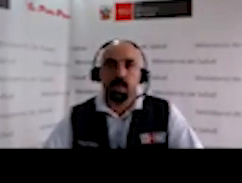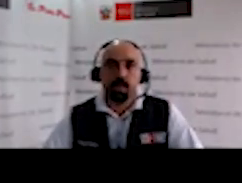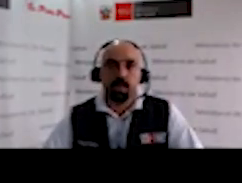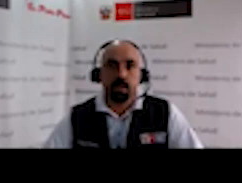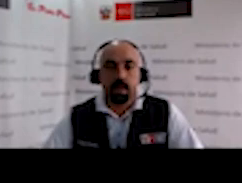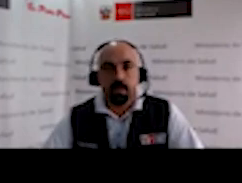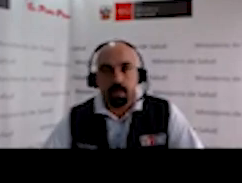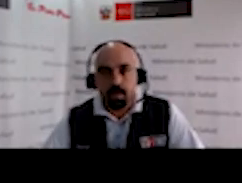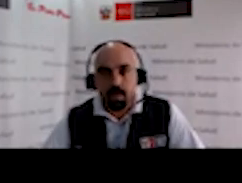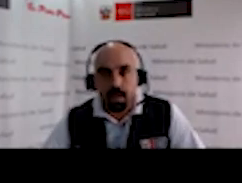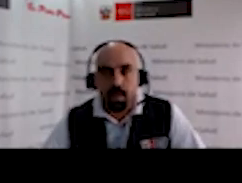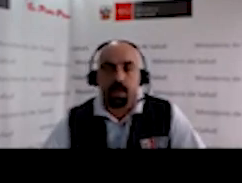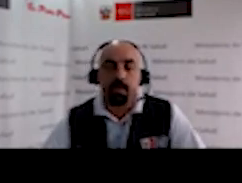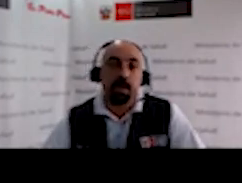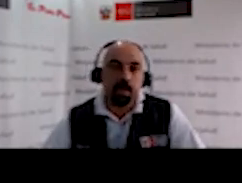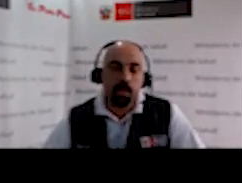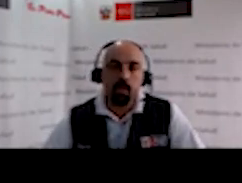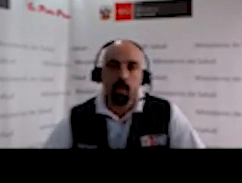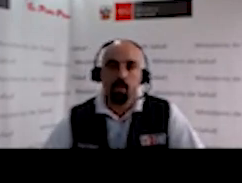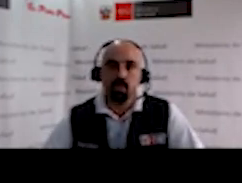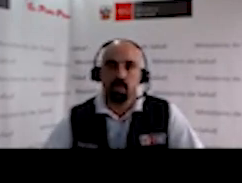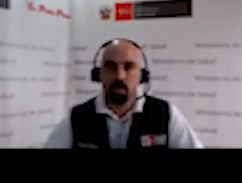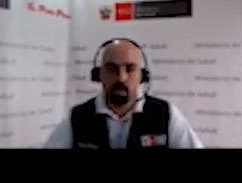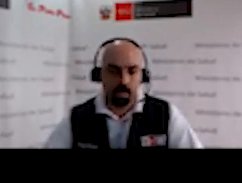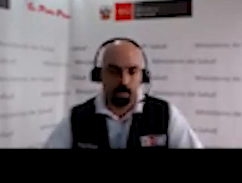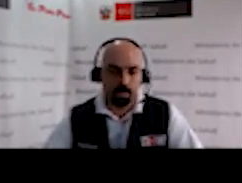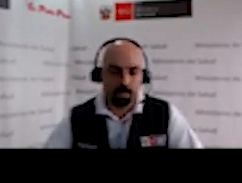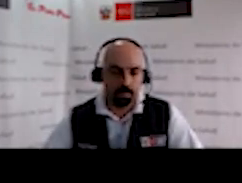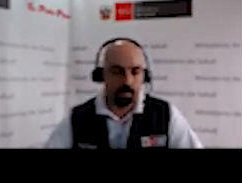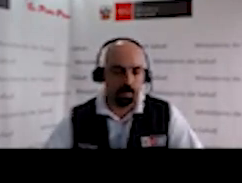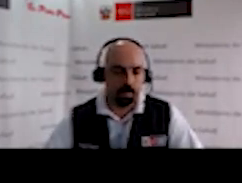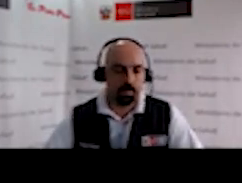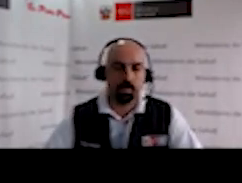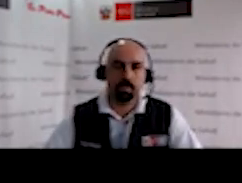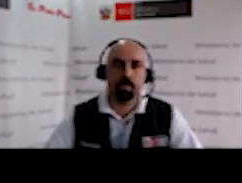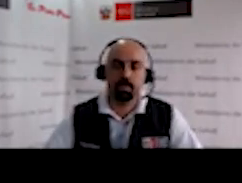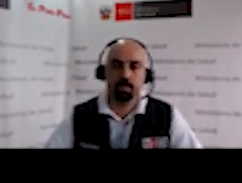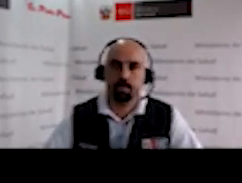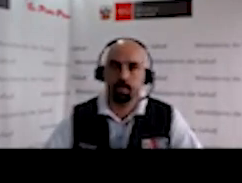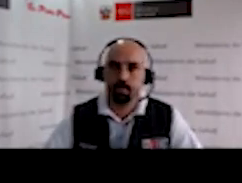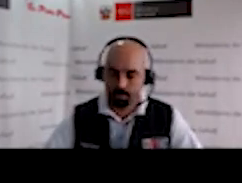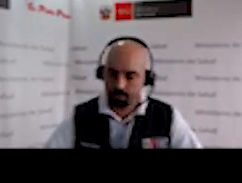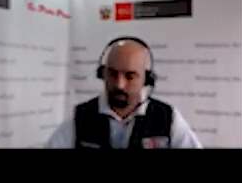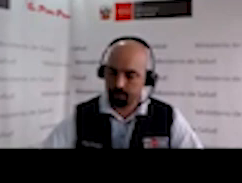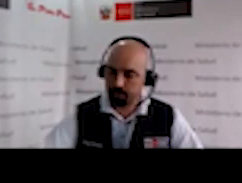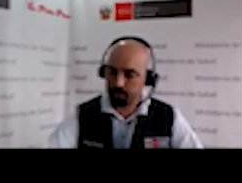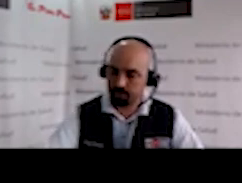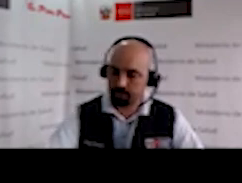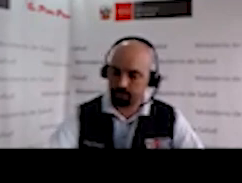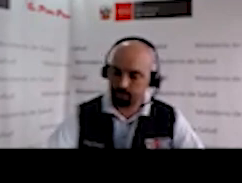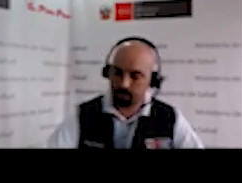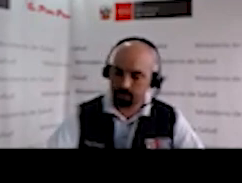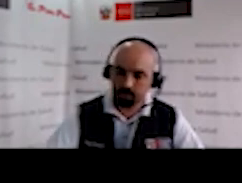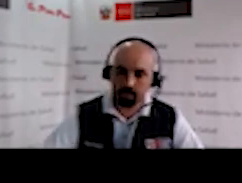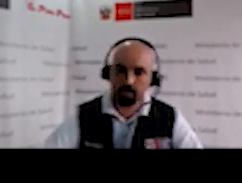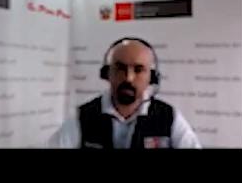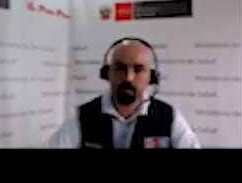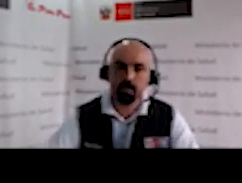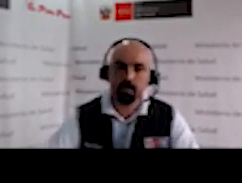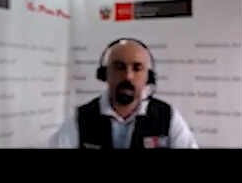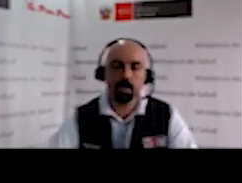después de presentar el niño un síncope. Ya. Si vemos en el electro que